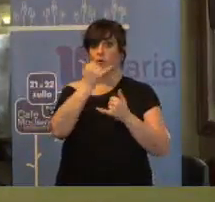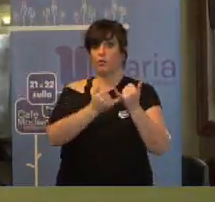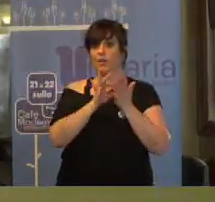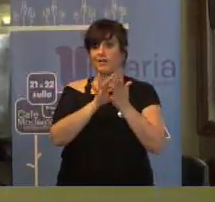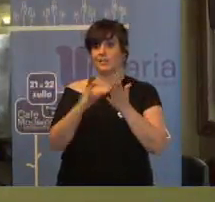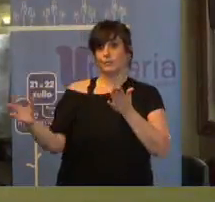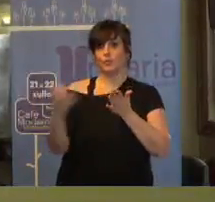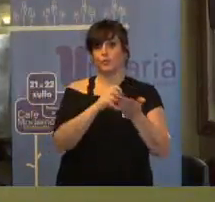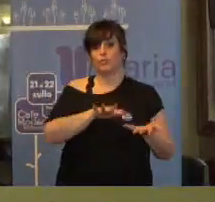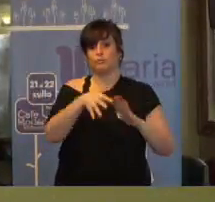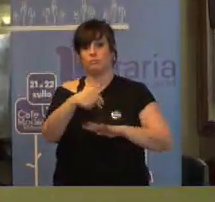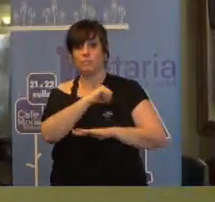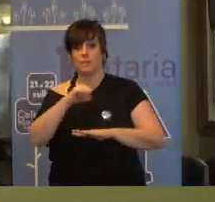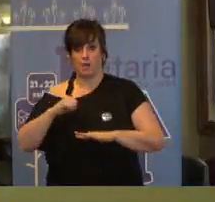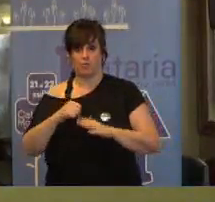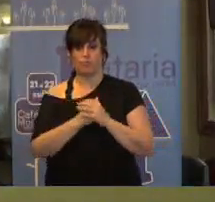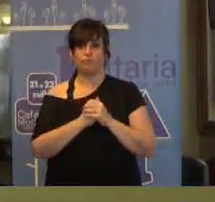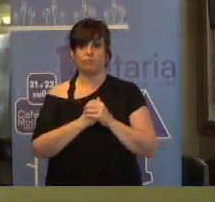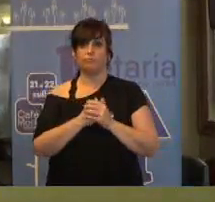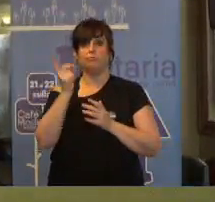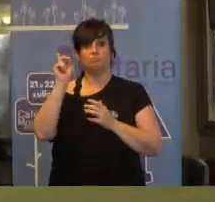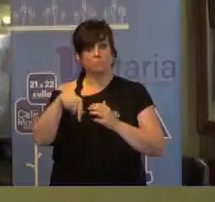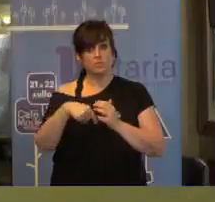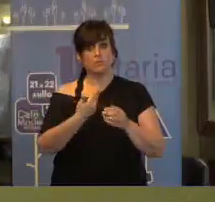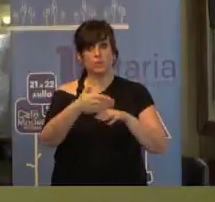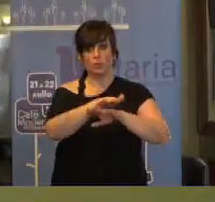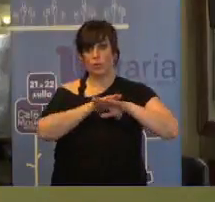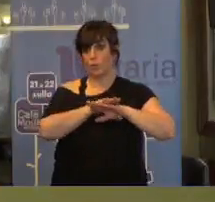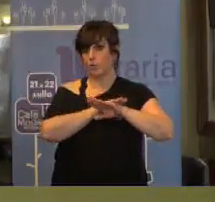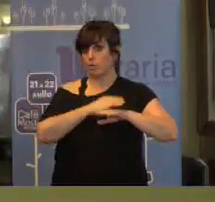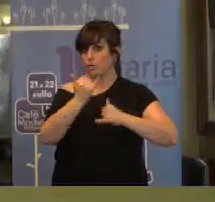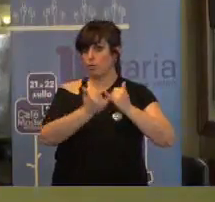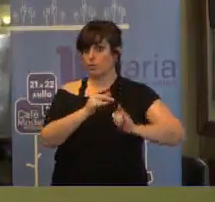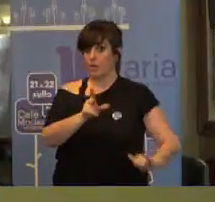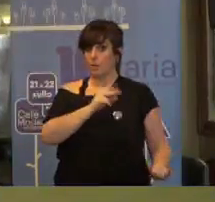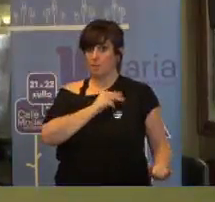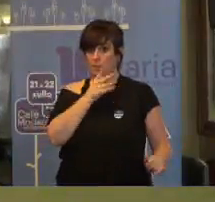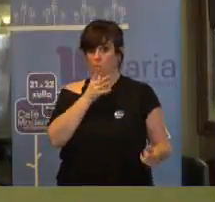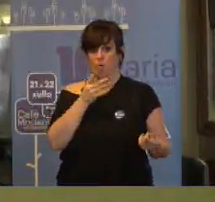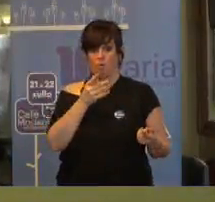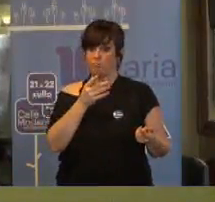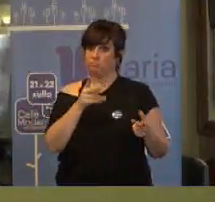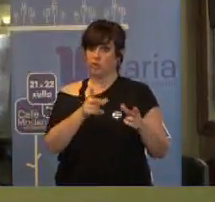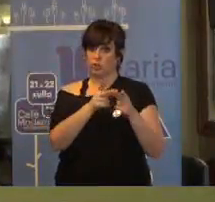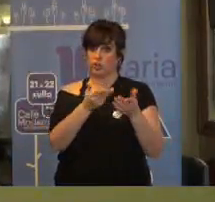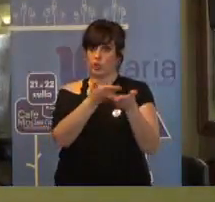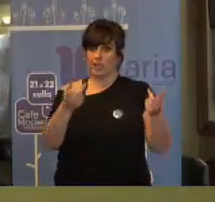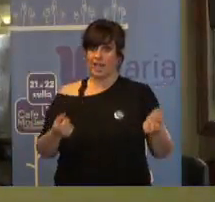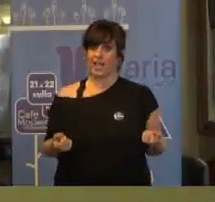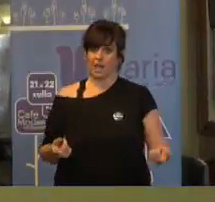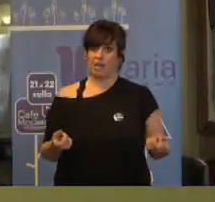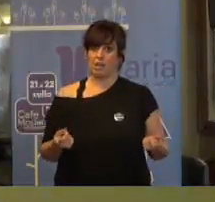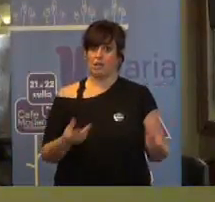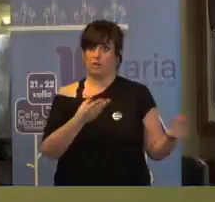servizos, que recibiu un premio polo exiguo gasto social que adica, o